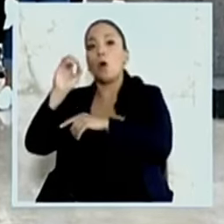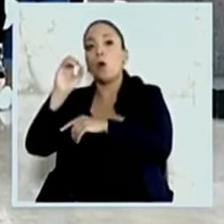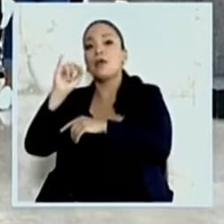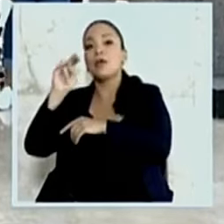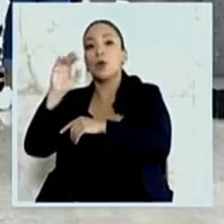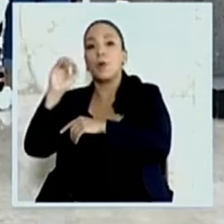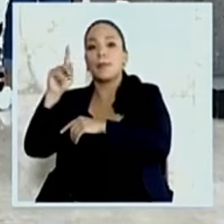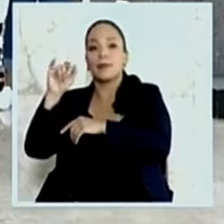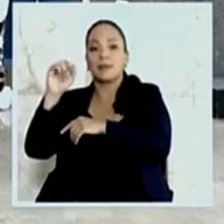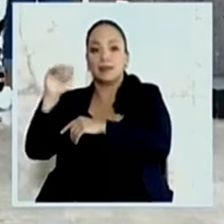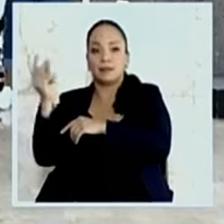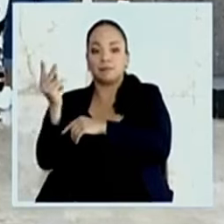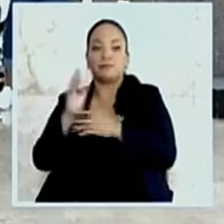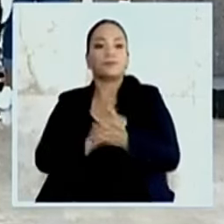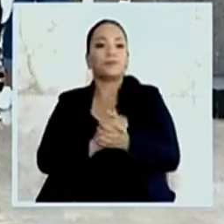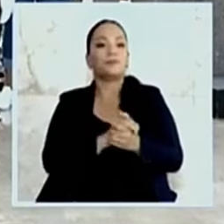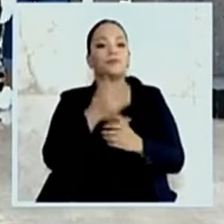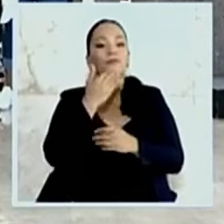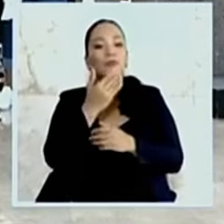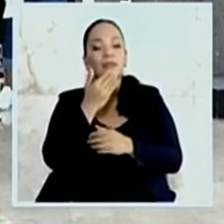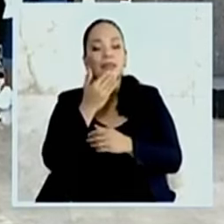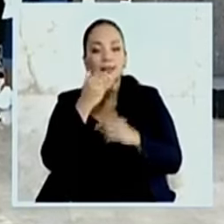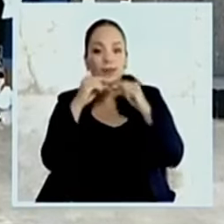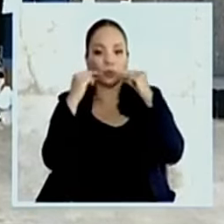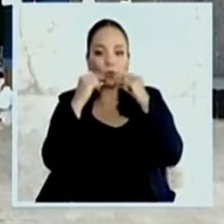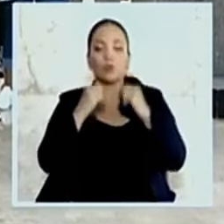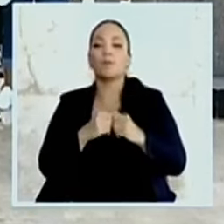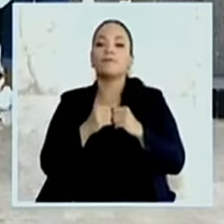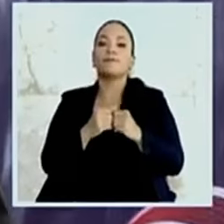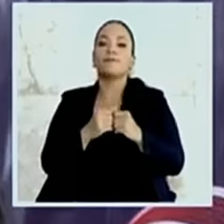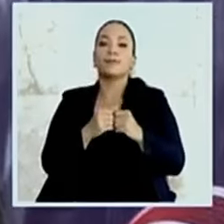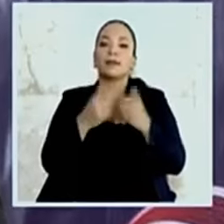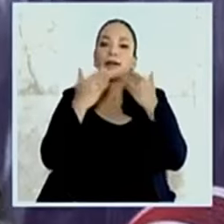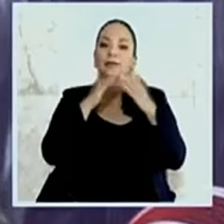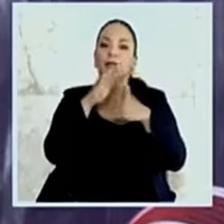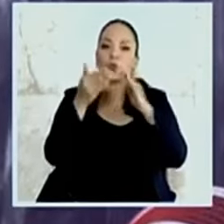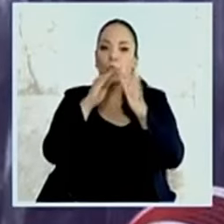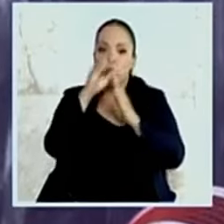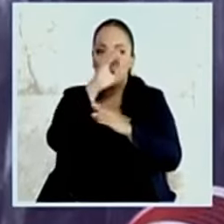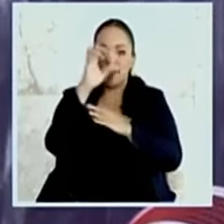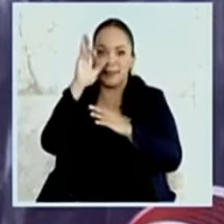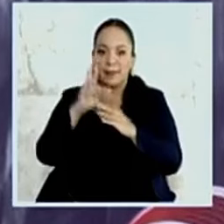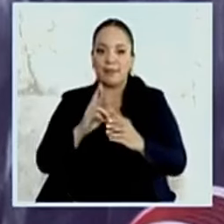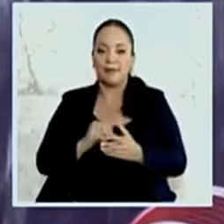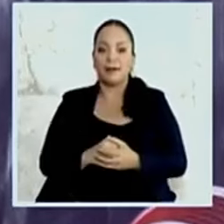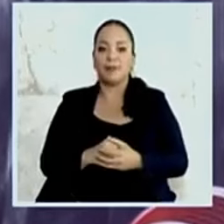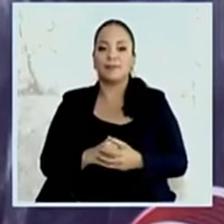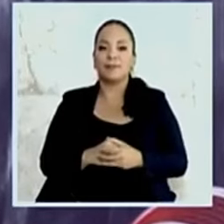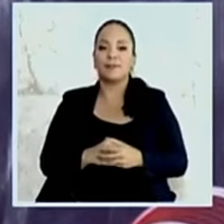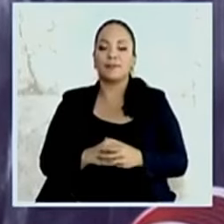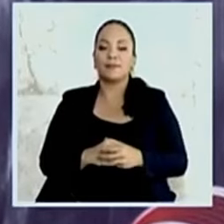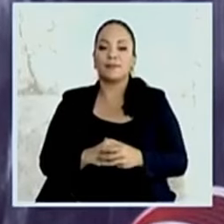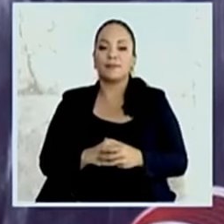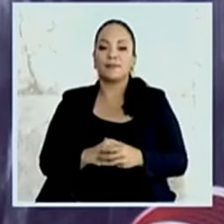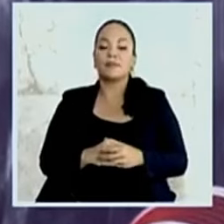quisieran agregar algo. Don Arnold, Señor por Ministro favor. de Agricultura o de Ingopesca.